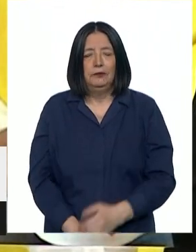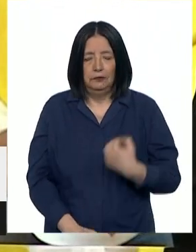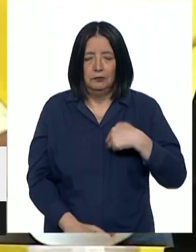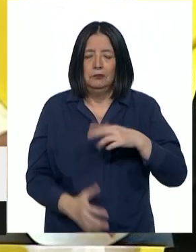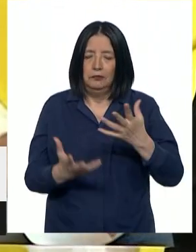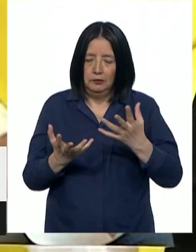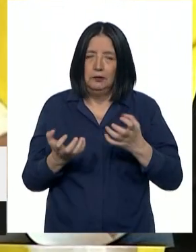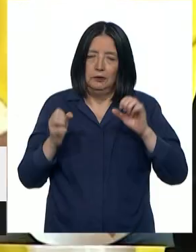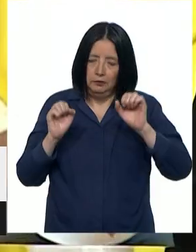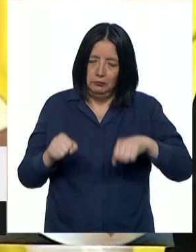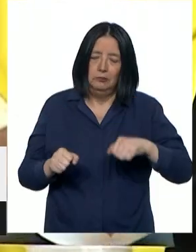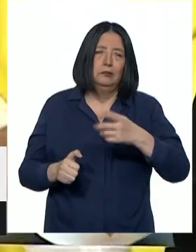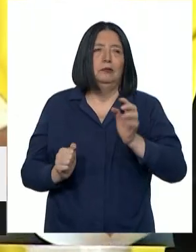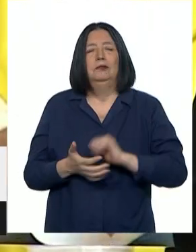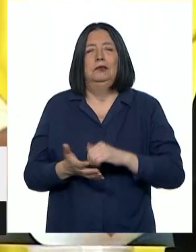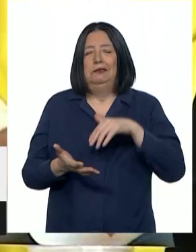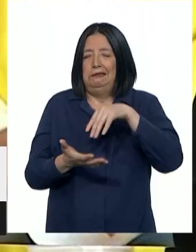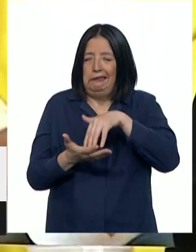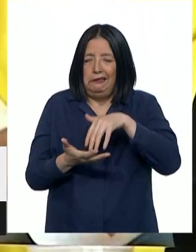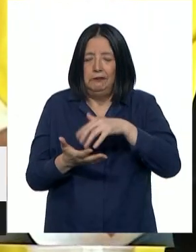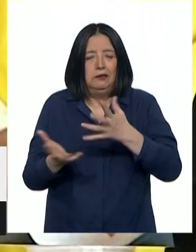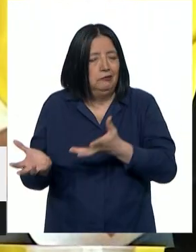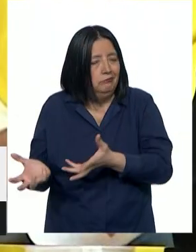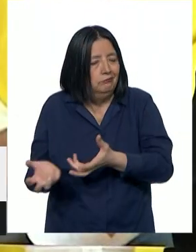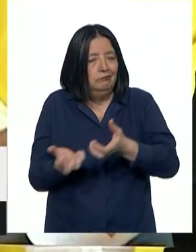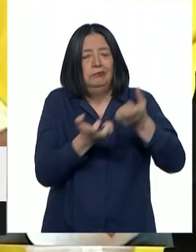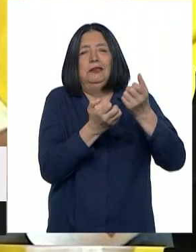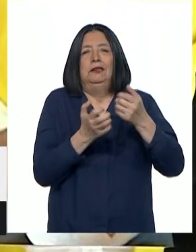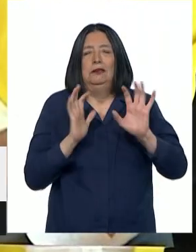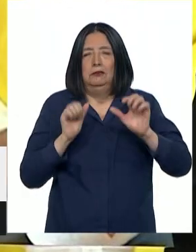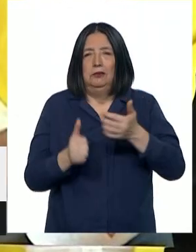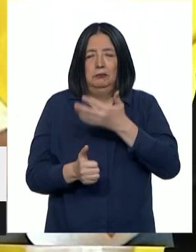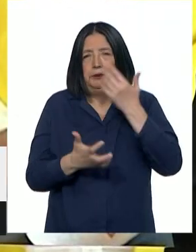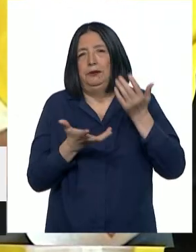queremos sacarlos de ese estadio de vulnerabilidad.